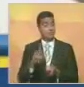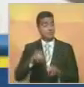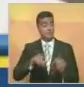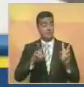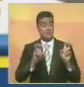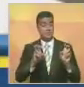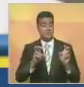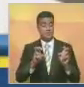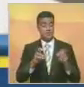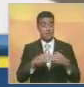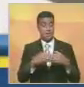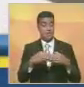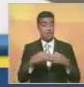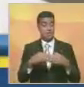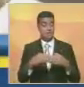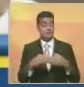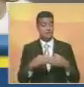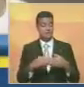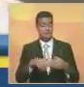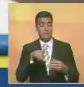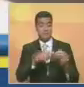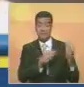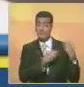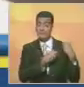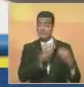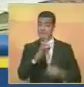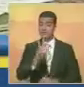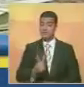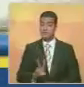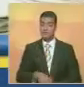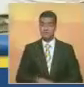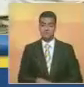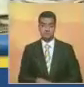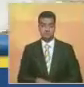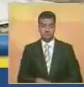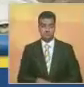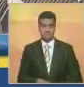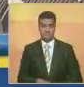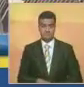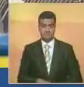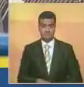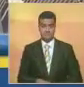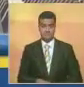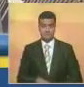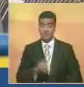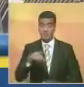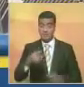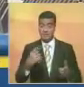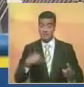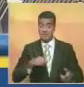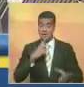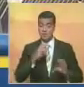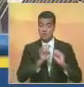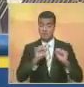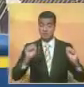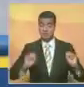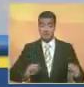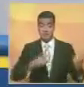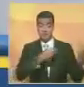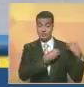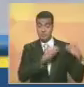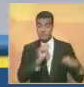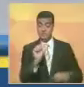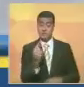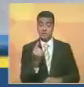de títulos en moneda extranjera emitidos por la República de Venezuela y sus entes descentralizados o adquiridos a través del sistema de colocación